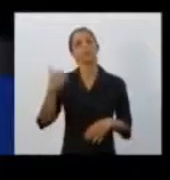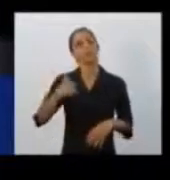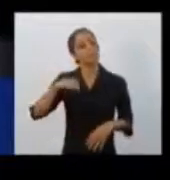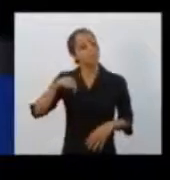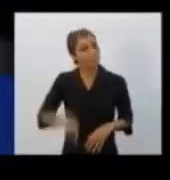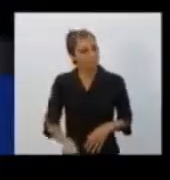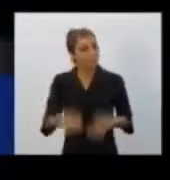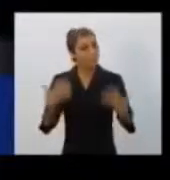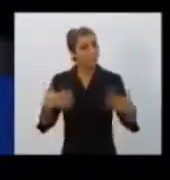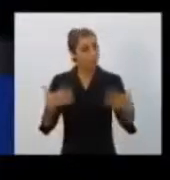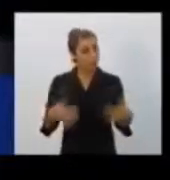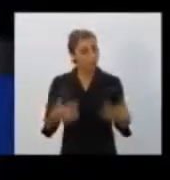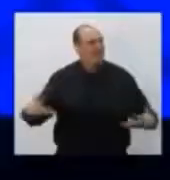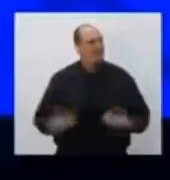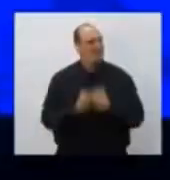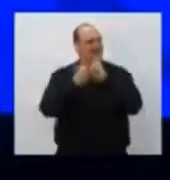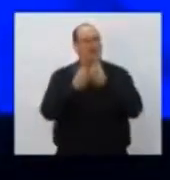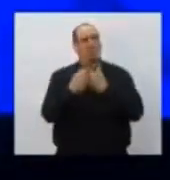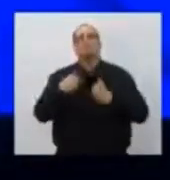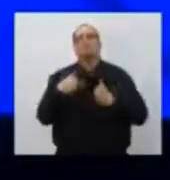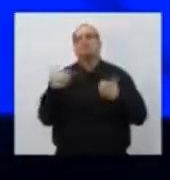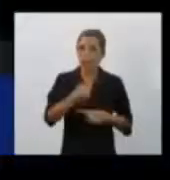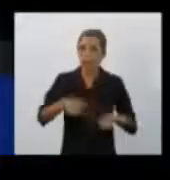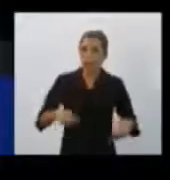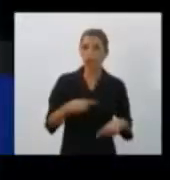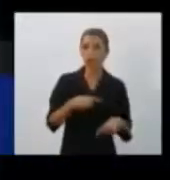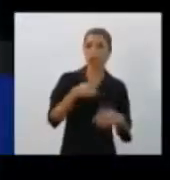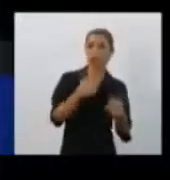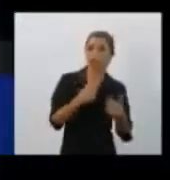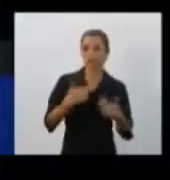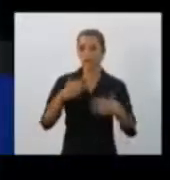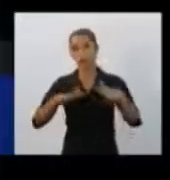cumpliendo 100 años de vida. Felicitaciones.